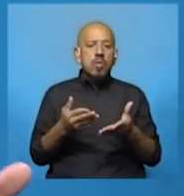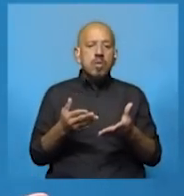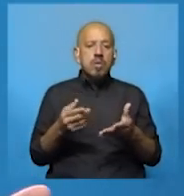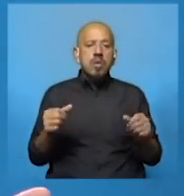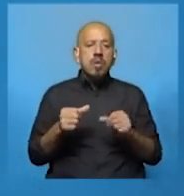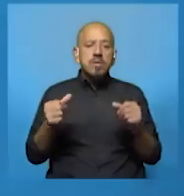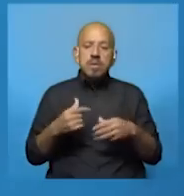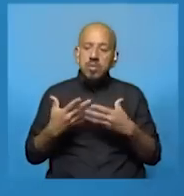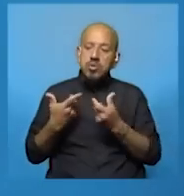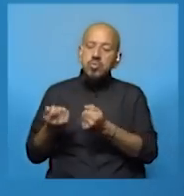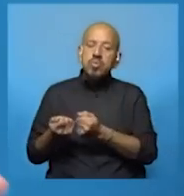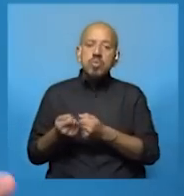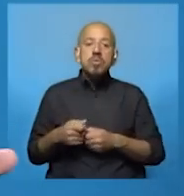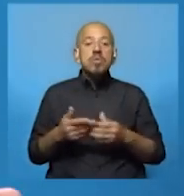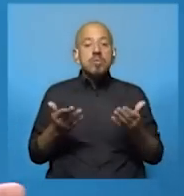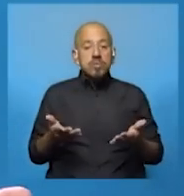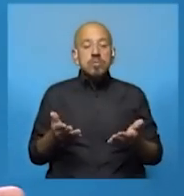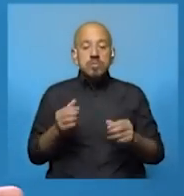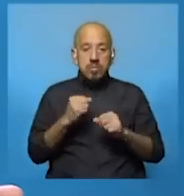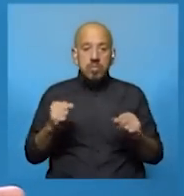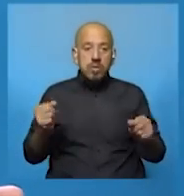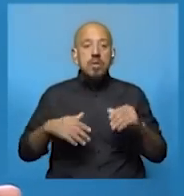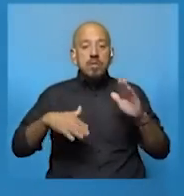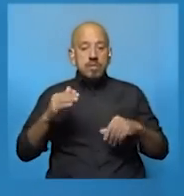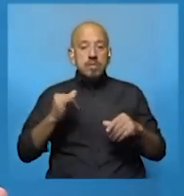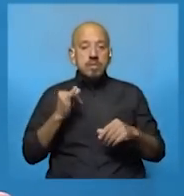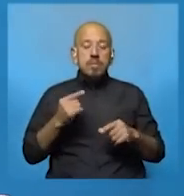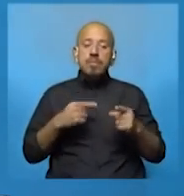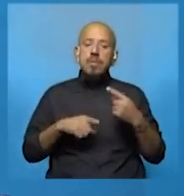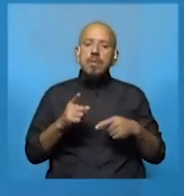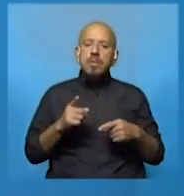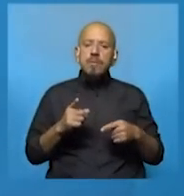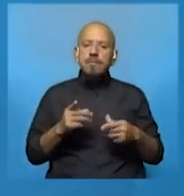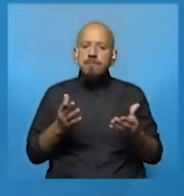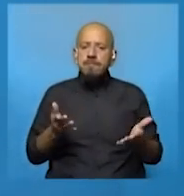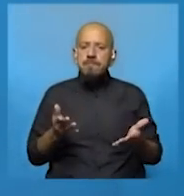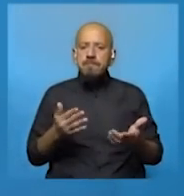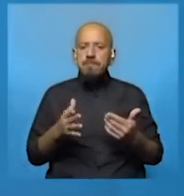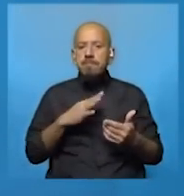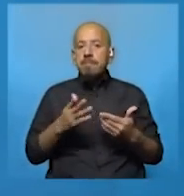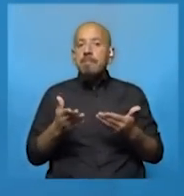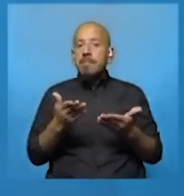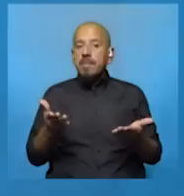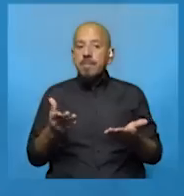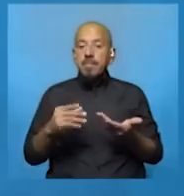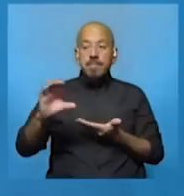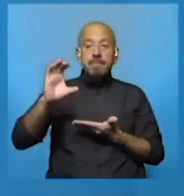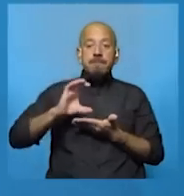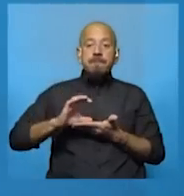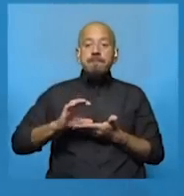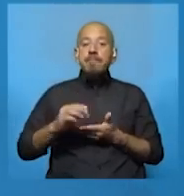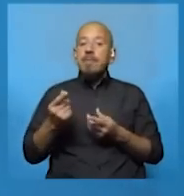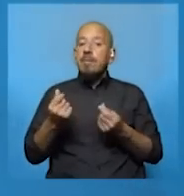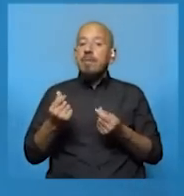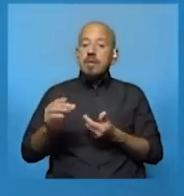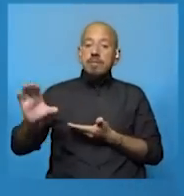gamba o un amigo de repente en algún caso puede pasar eso pero seguramente recibía un tipo de remuneración Y si